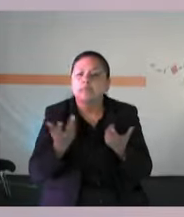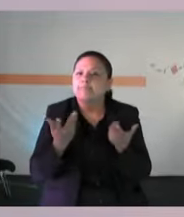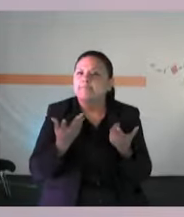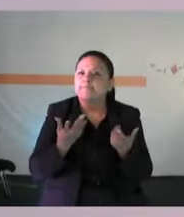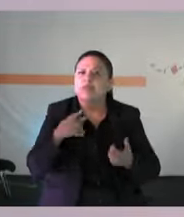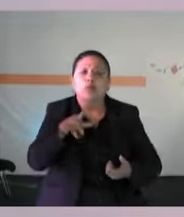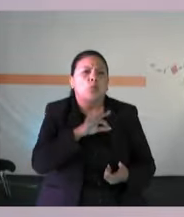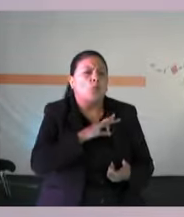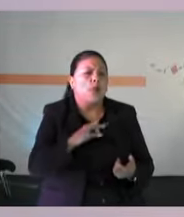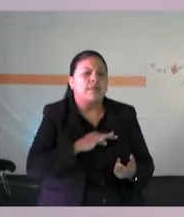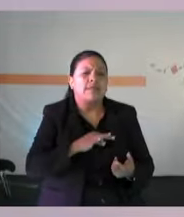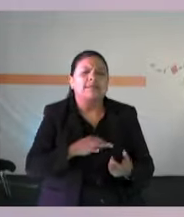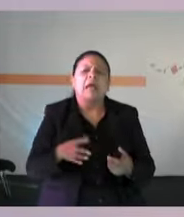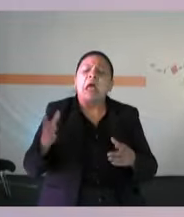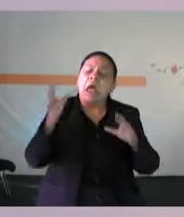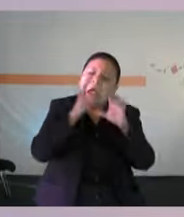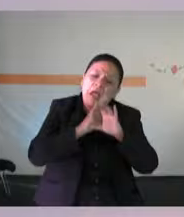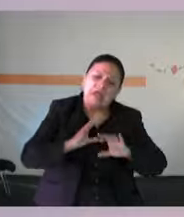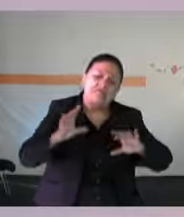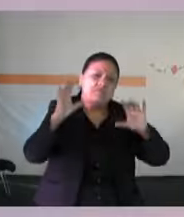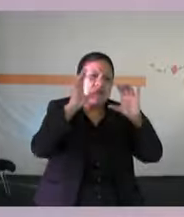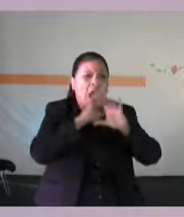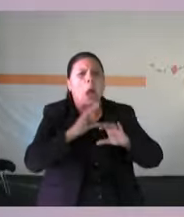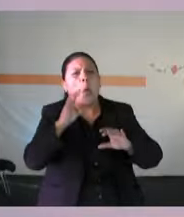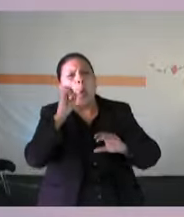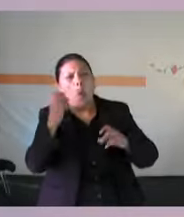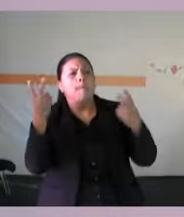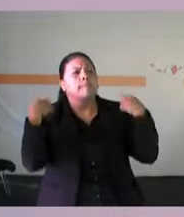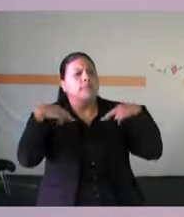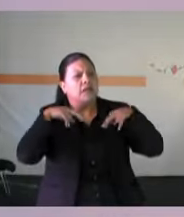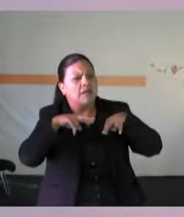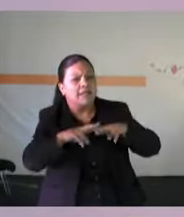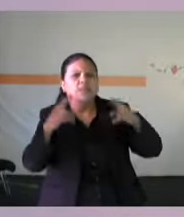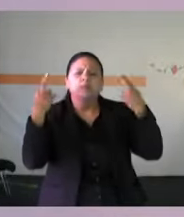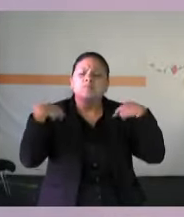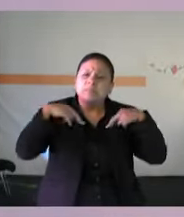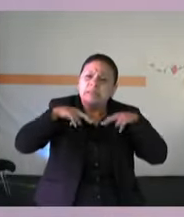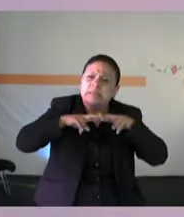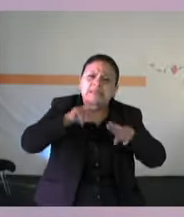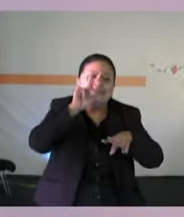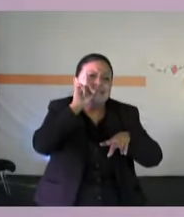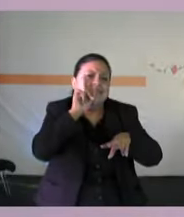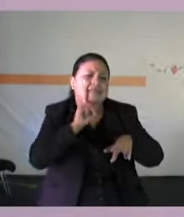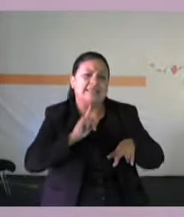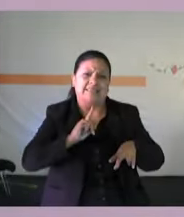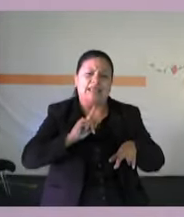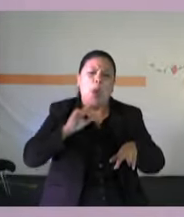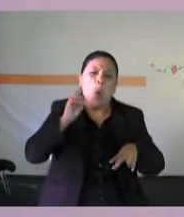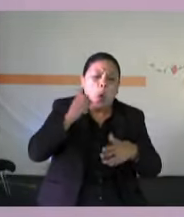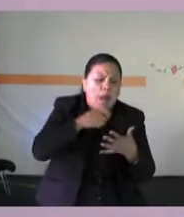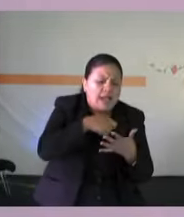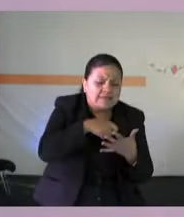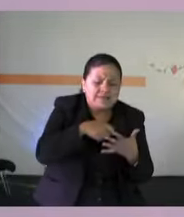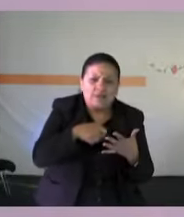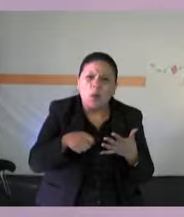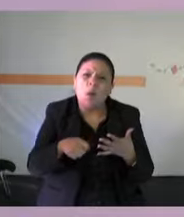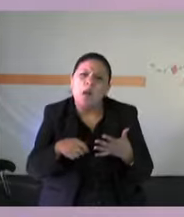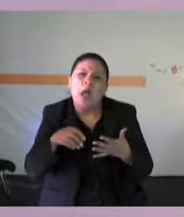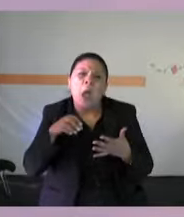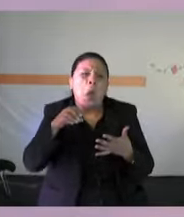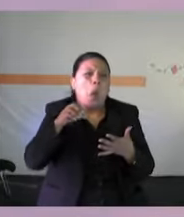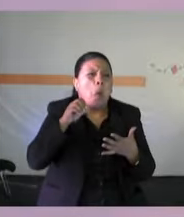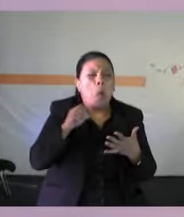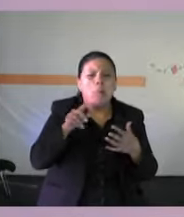puedes hacer canciones, y si tú eres maestra o maestro, y si tú eres escritora o periodista,